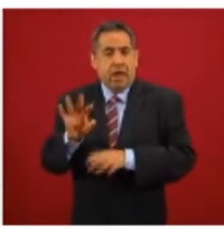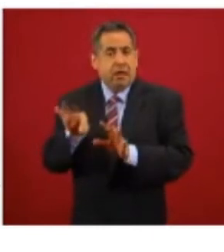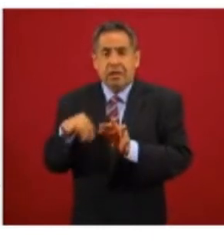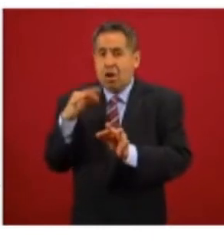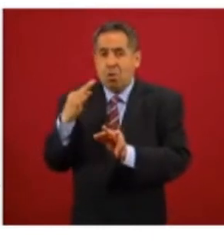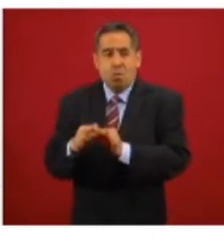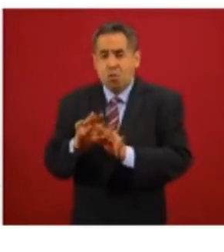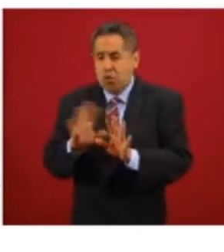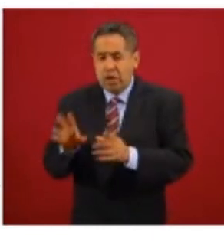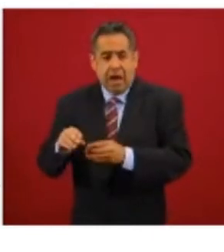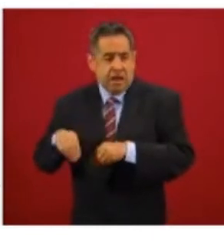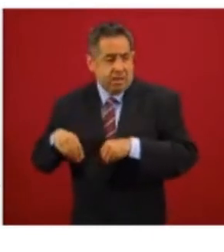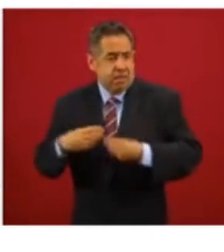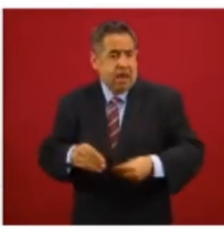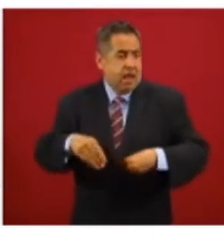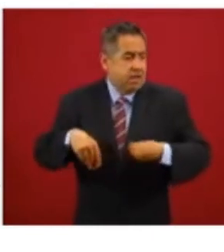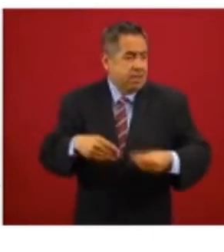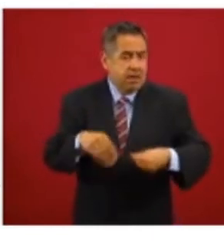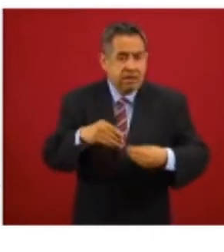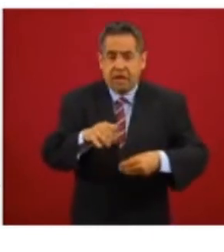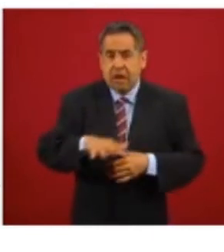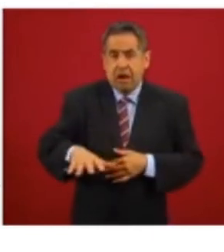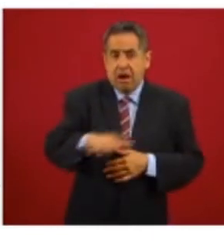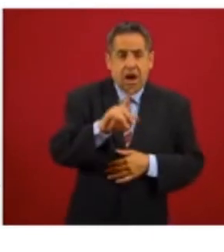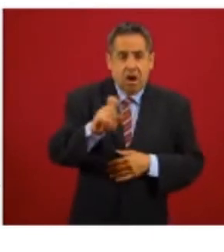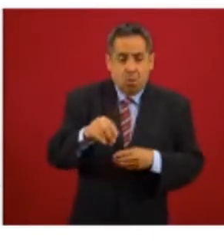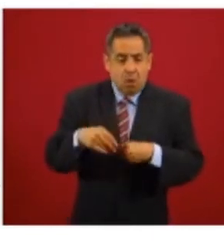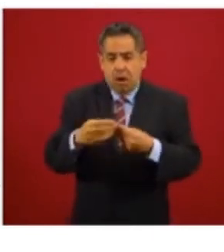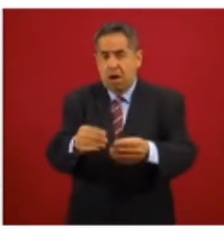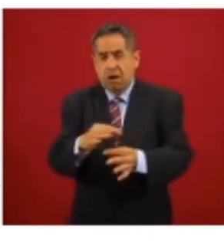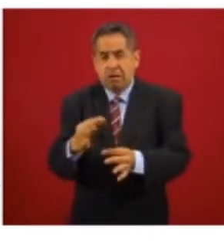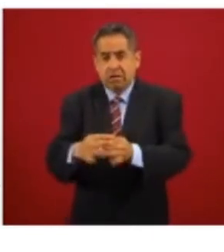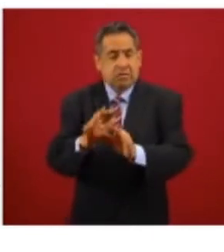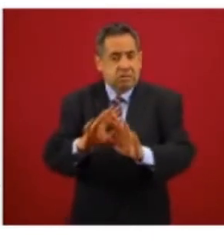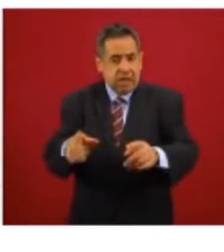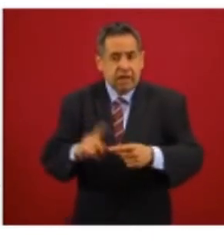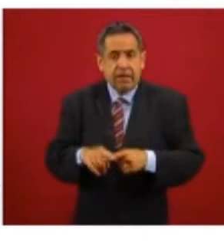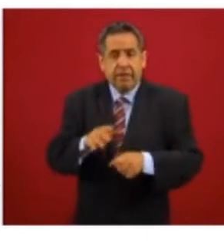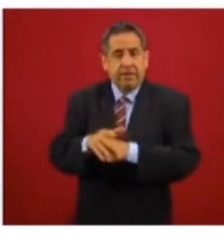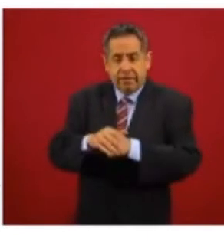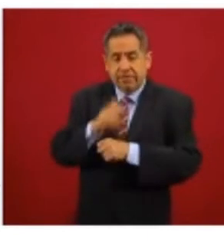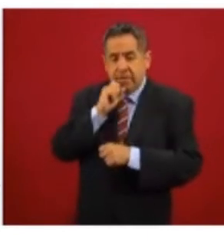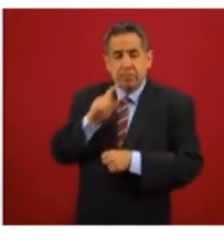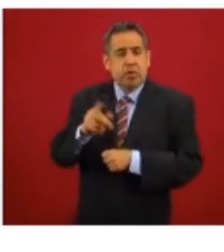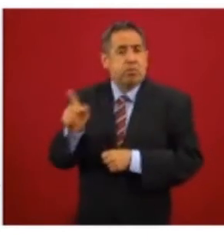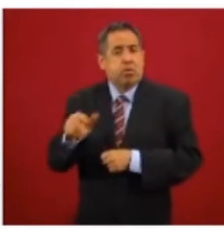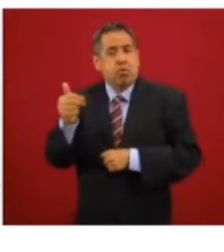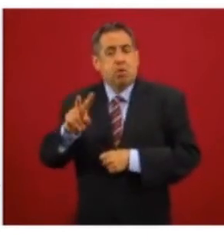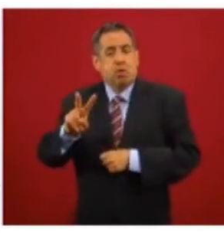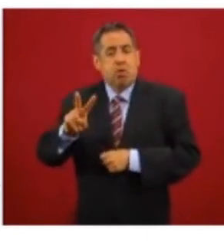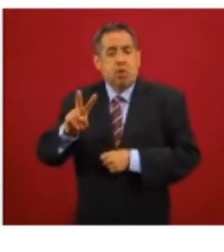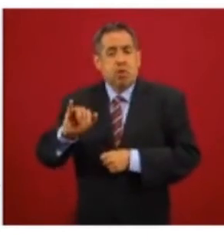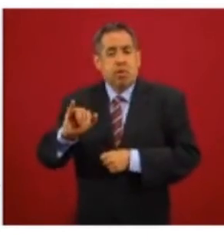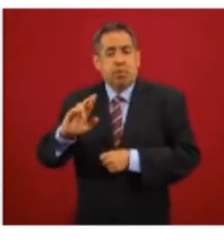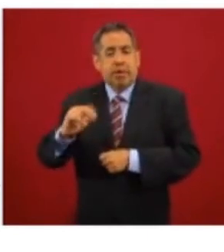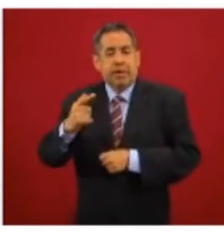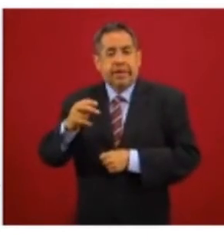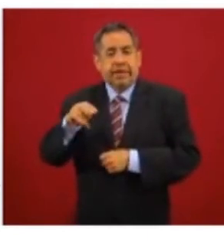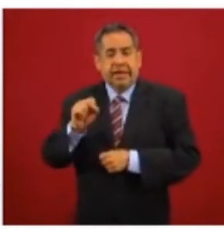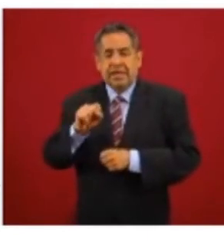el 100% de lo que se tiene concesionado. En Las Vírgenes ya también concluimos el riego,